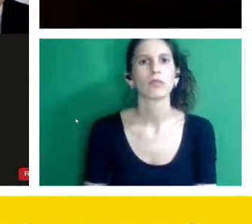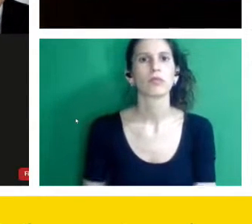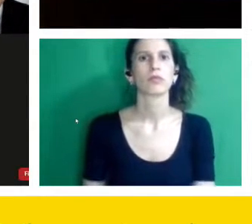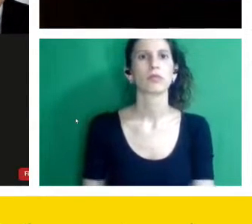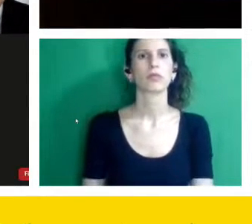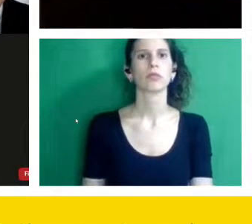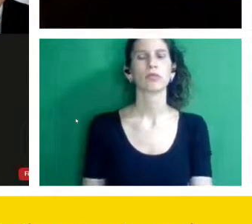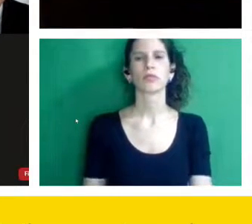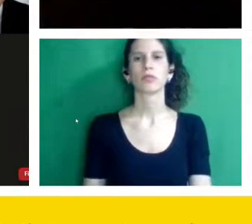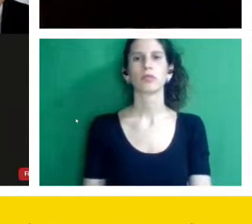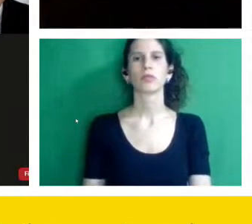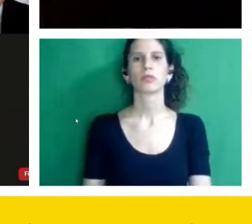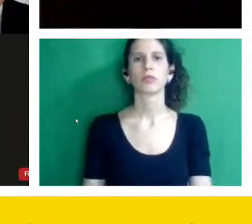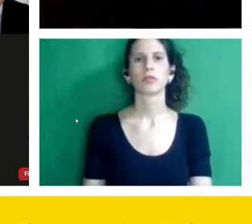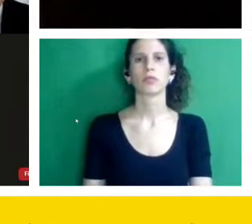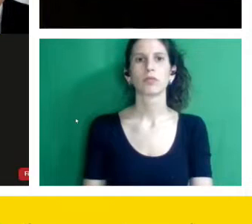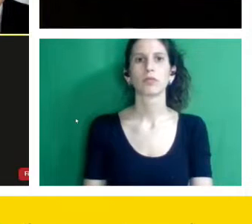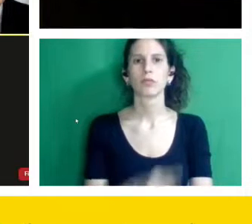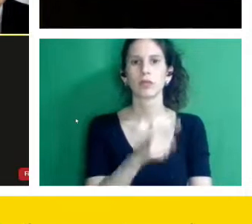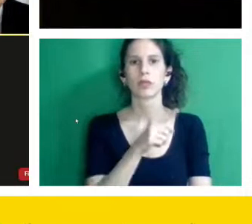Sobre el tema